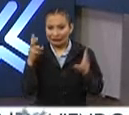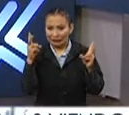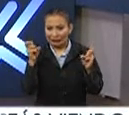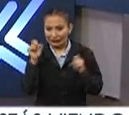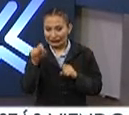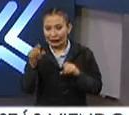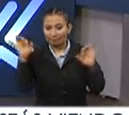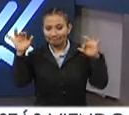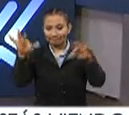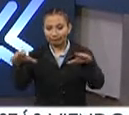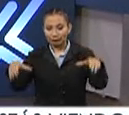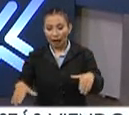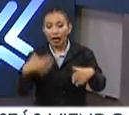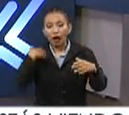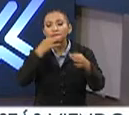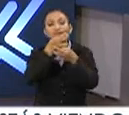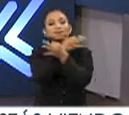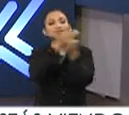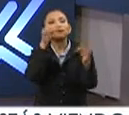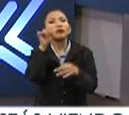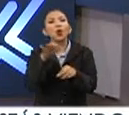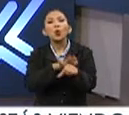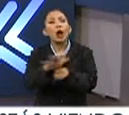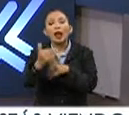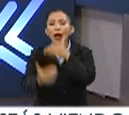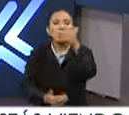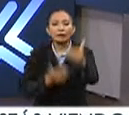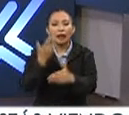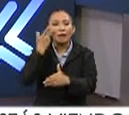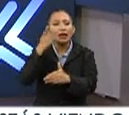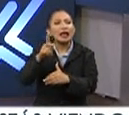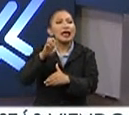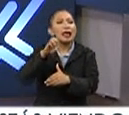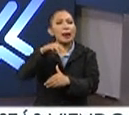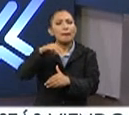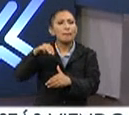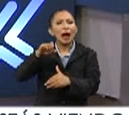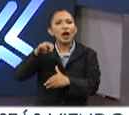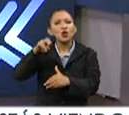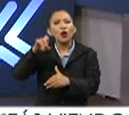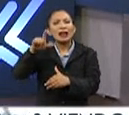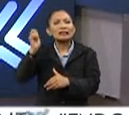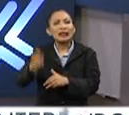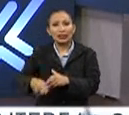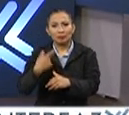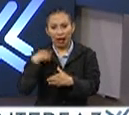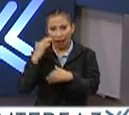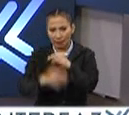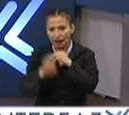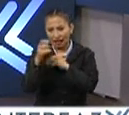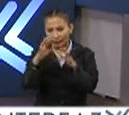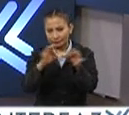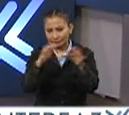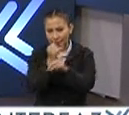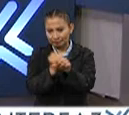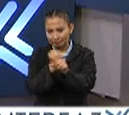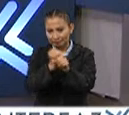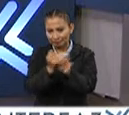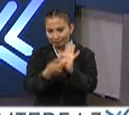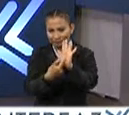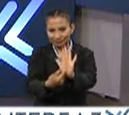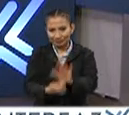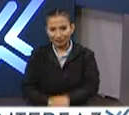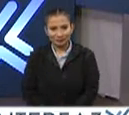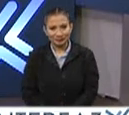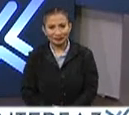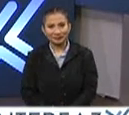de eventos estamos dando a conocer precisamente cuáles son los avances. Vamos a ver, Emanuel, si me lo permites, y regresamos contigo para concluir este reportaje que nos